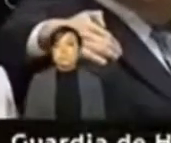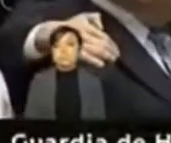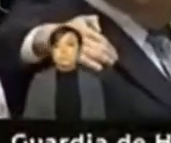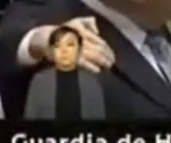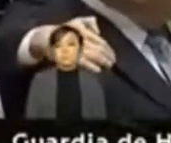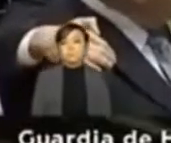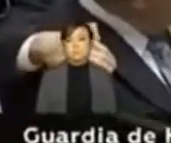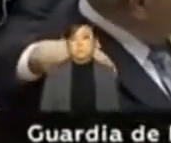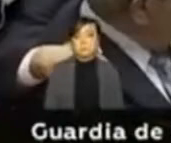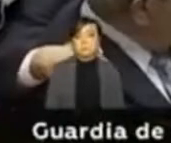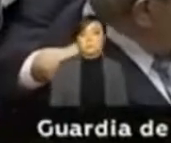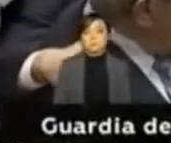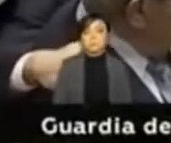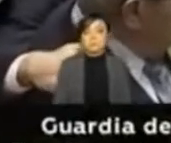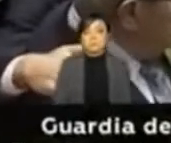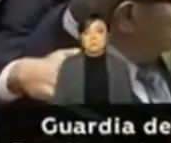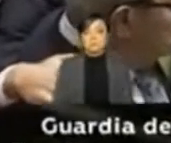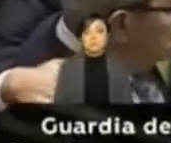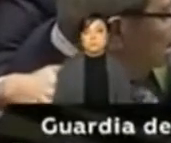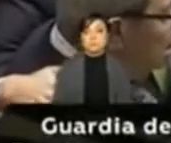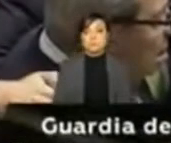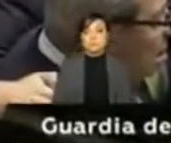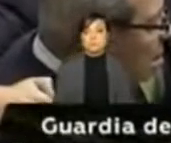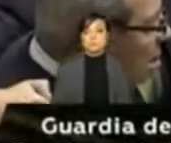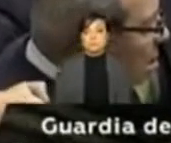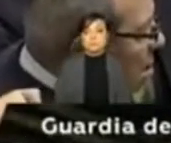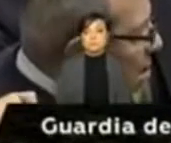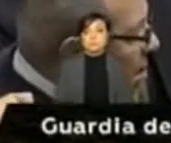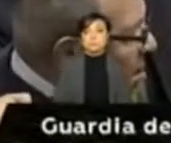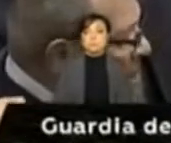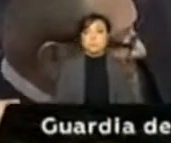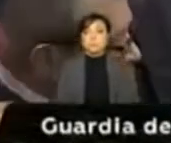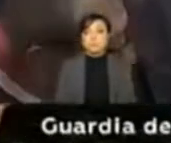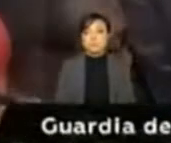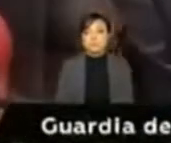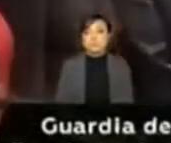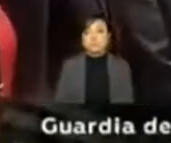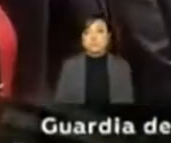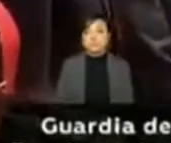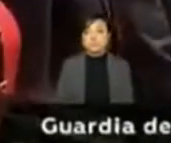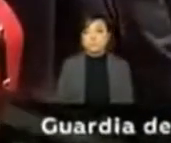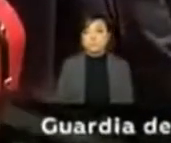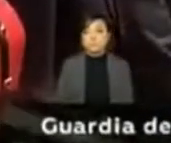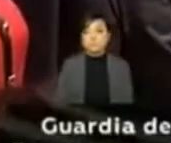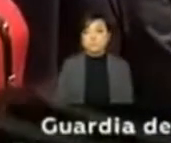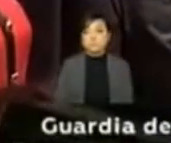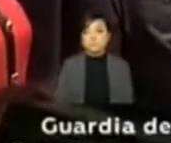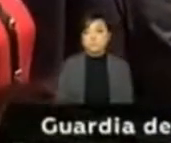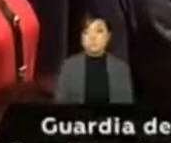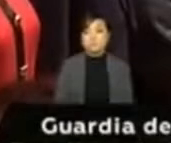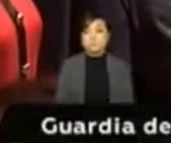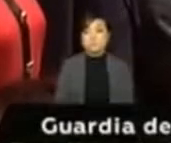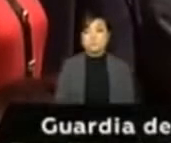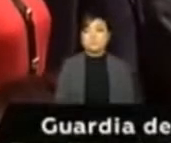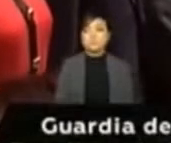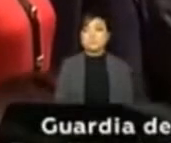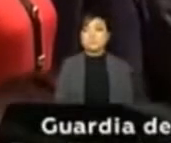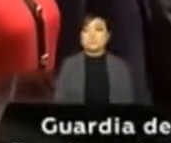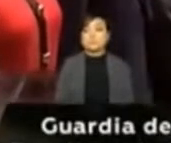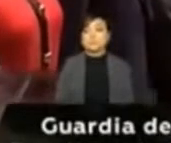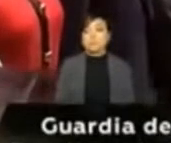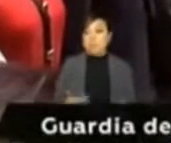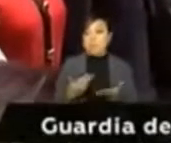el PRD, ¿no? Y sin embargo, pues es un hecho que, pues obviamente hay jaloneos, hay estirones y